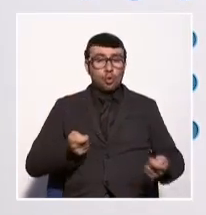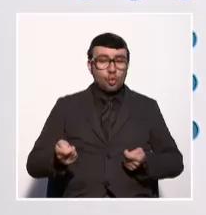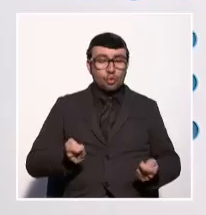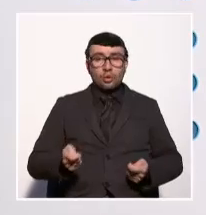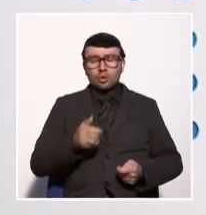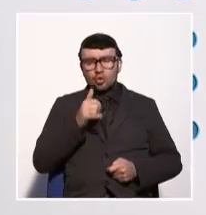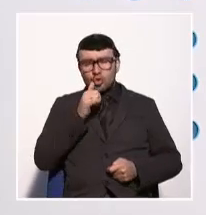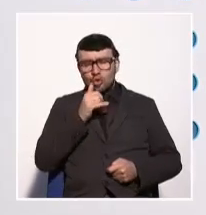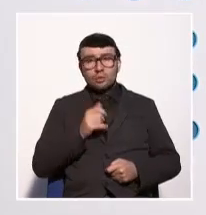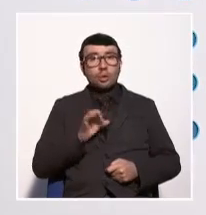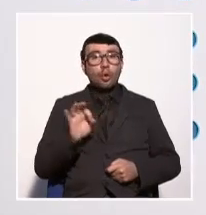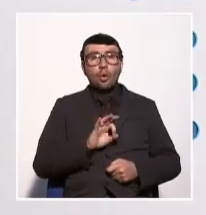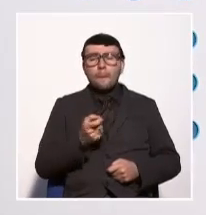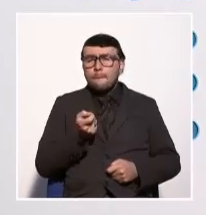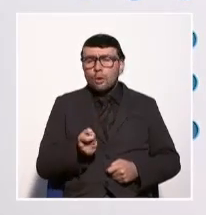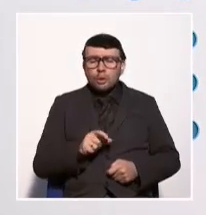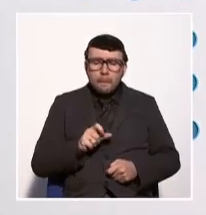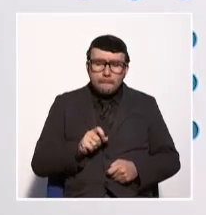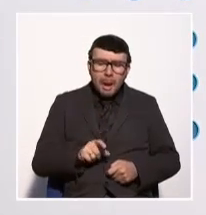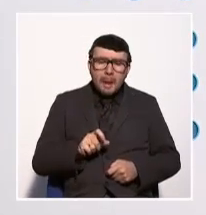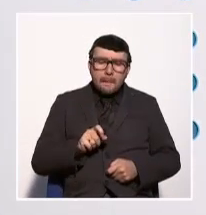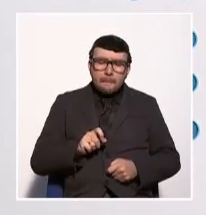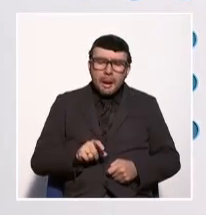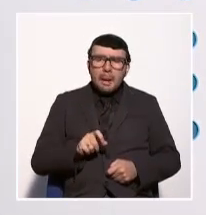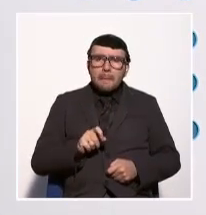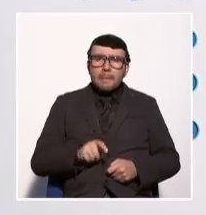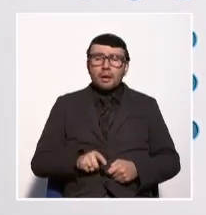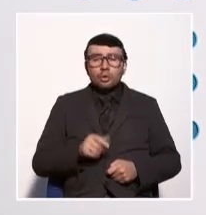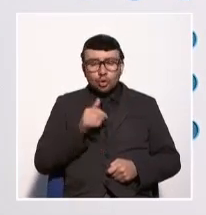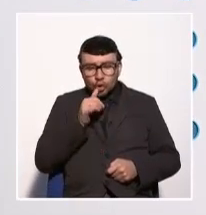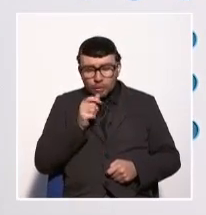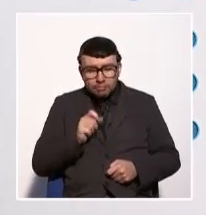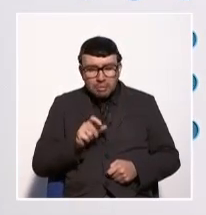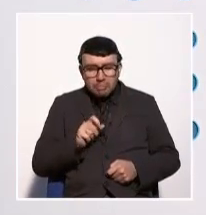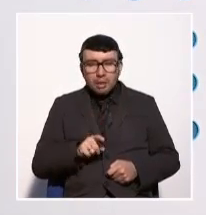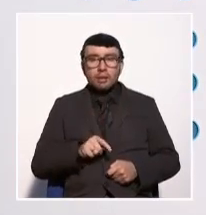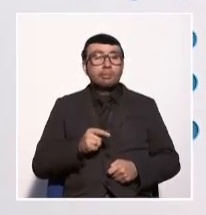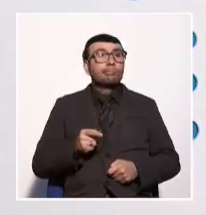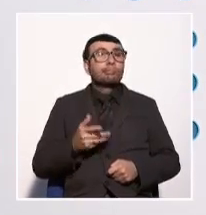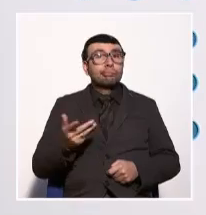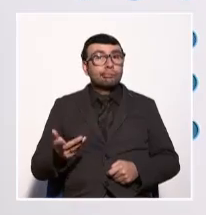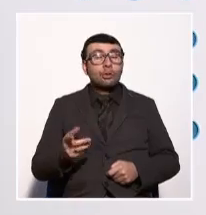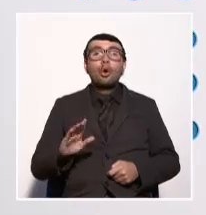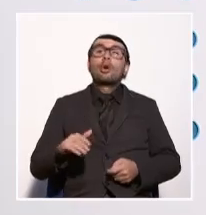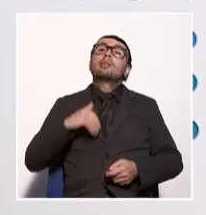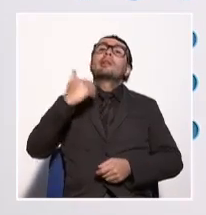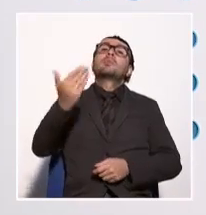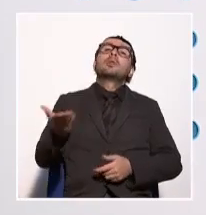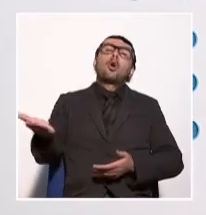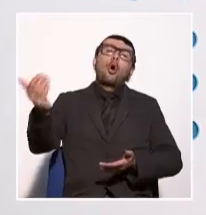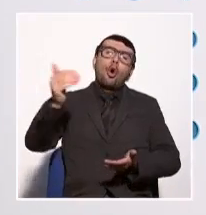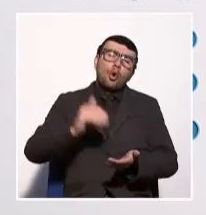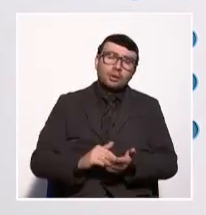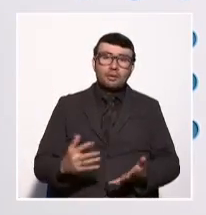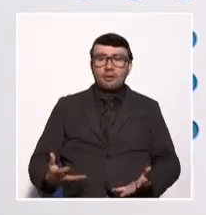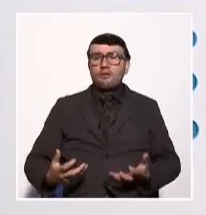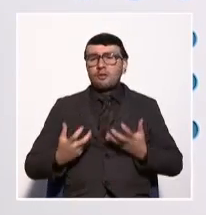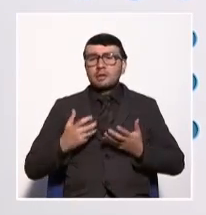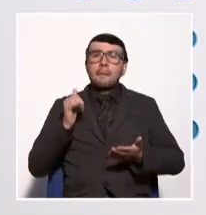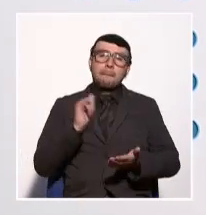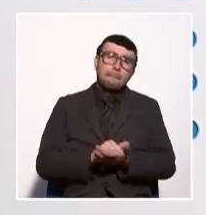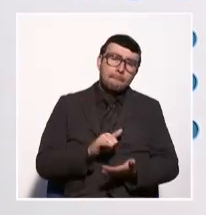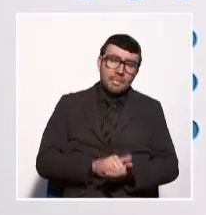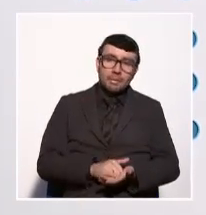orina o que se está orinando a gotti casi 5 contamina entonces vuelve a los 8 días que una infección ahí es donde yo le